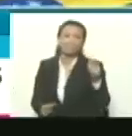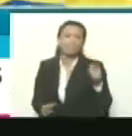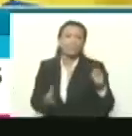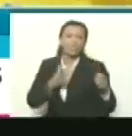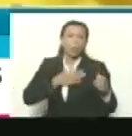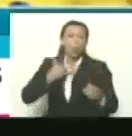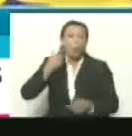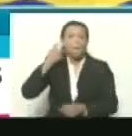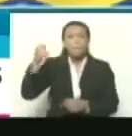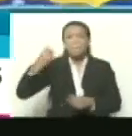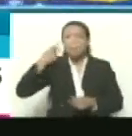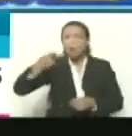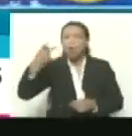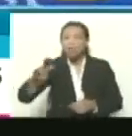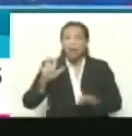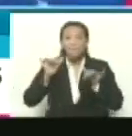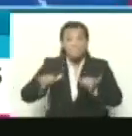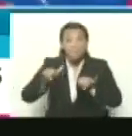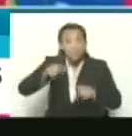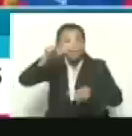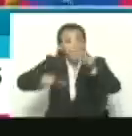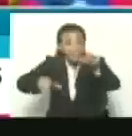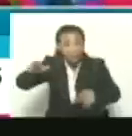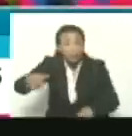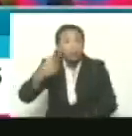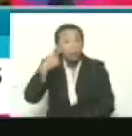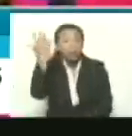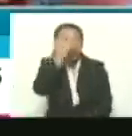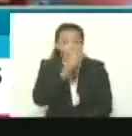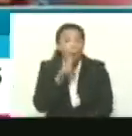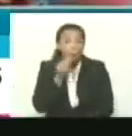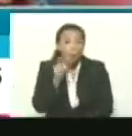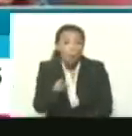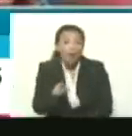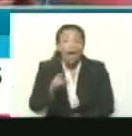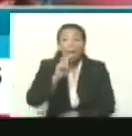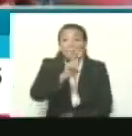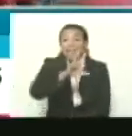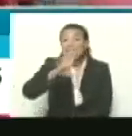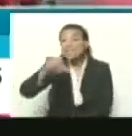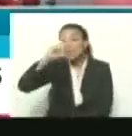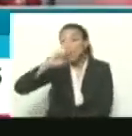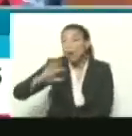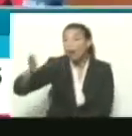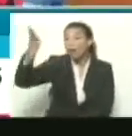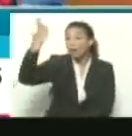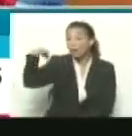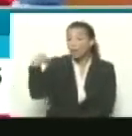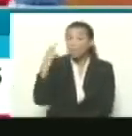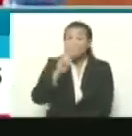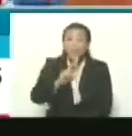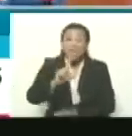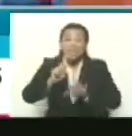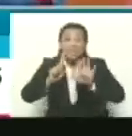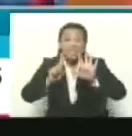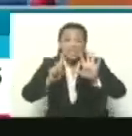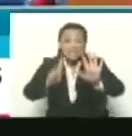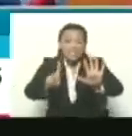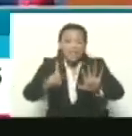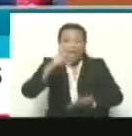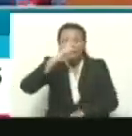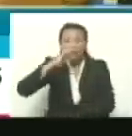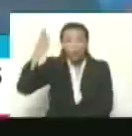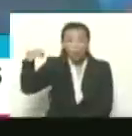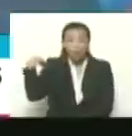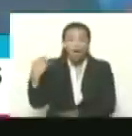Los carnés del partido. La gente, mira, Galinde, tú estás muy joven. Hace 25 años, 26 años, cuando lanzamos la